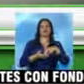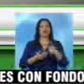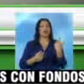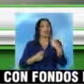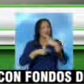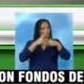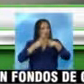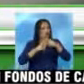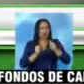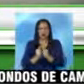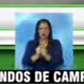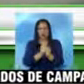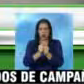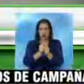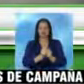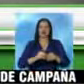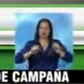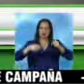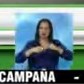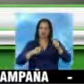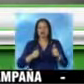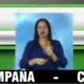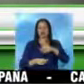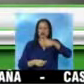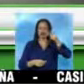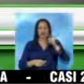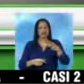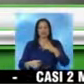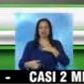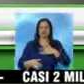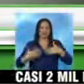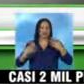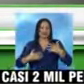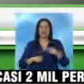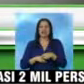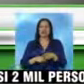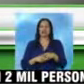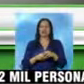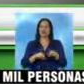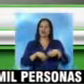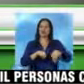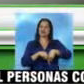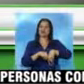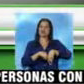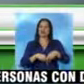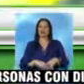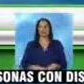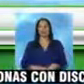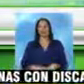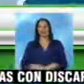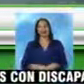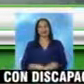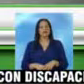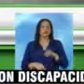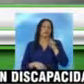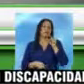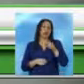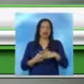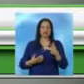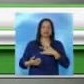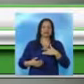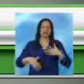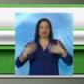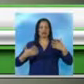moto. Él está feliz y mueve todavía la cola. Para él, la vida marcha sobre ruedas. Más de una semana,